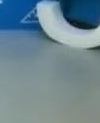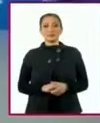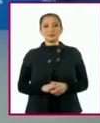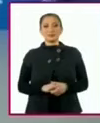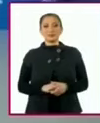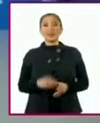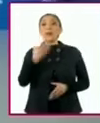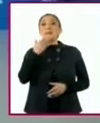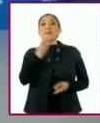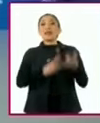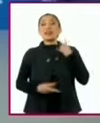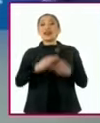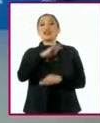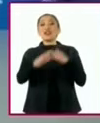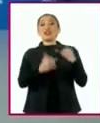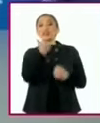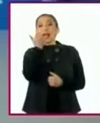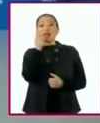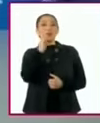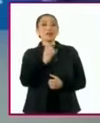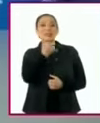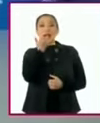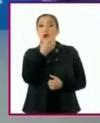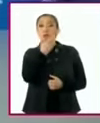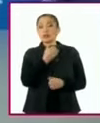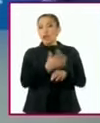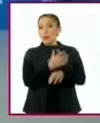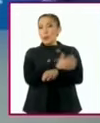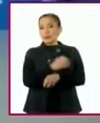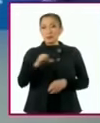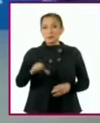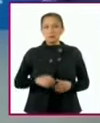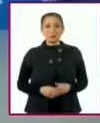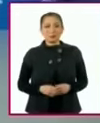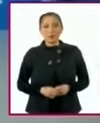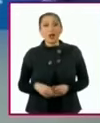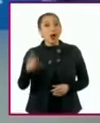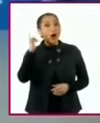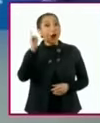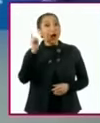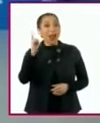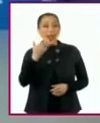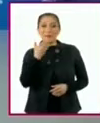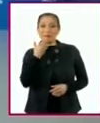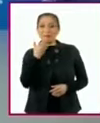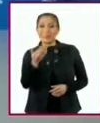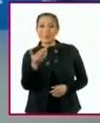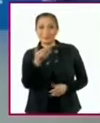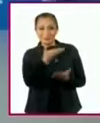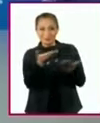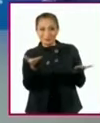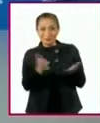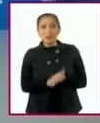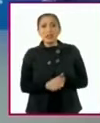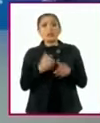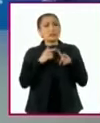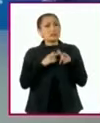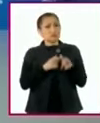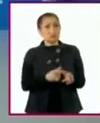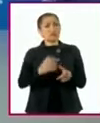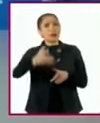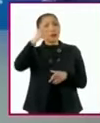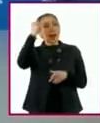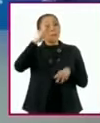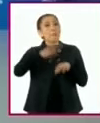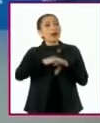les doy la bienvenida a todas las alumnas y alumnos que me acompañan hoy. Espero que se encuentren muy bien. Seguiremos aprendiendo